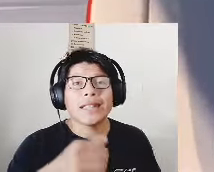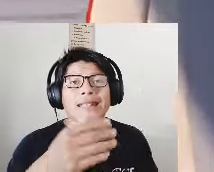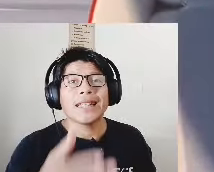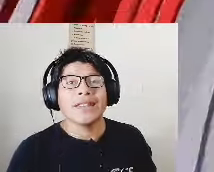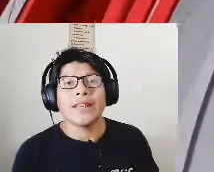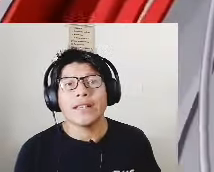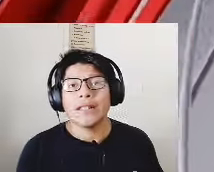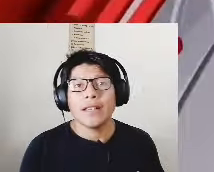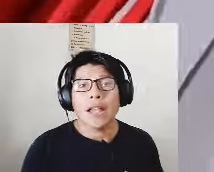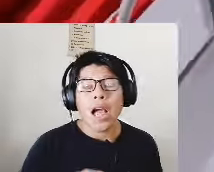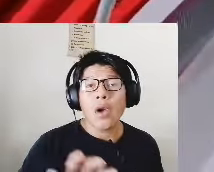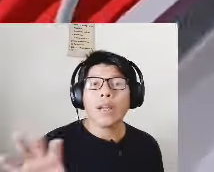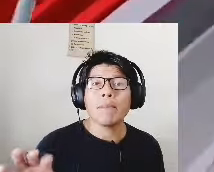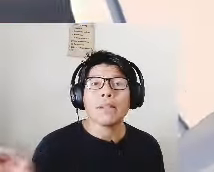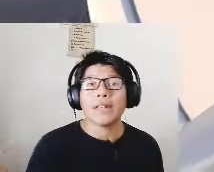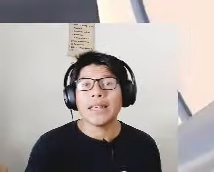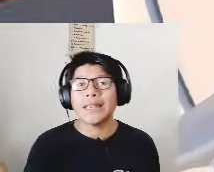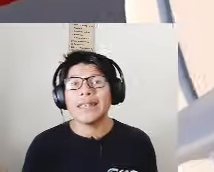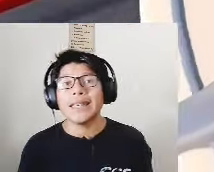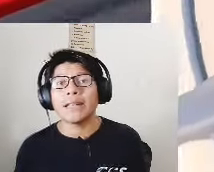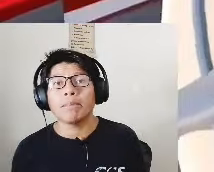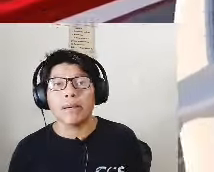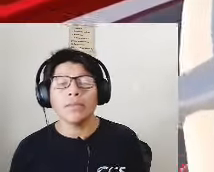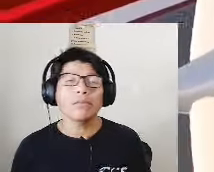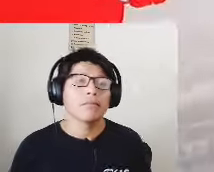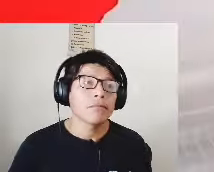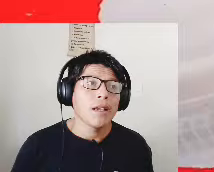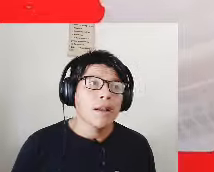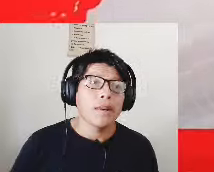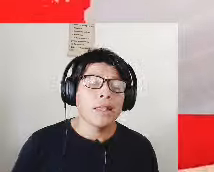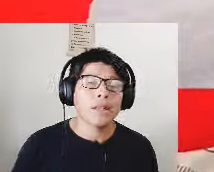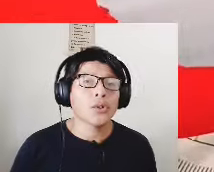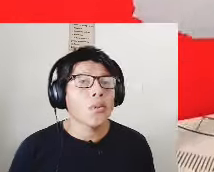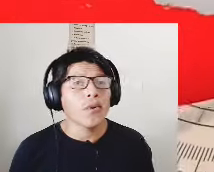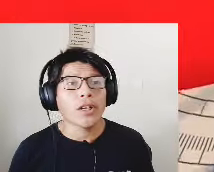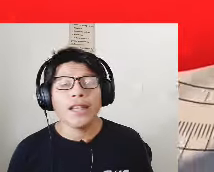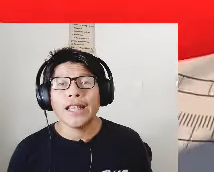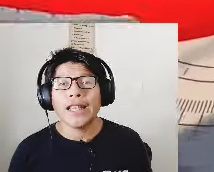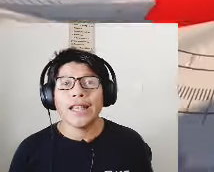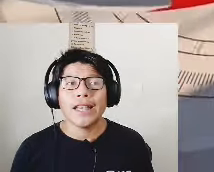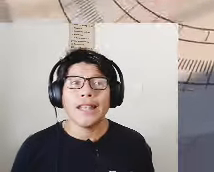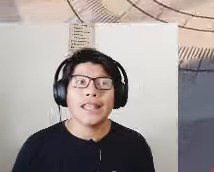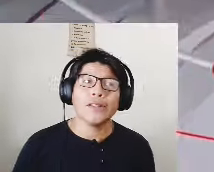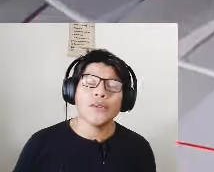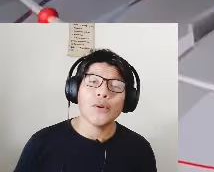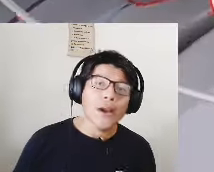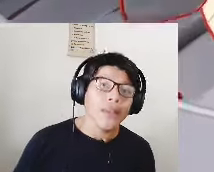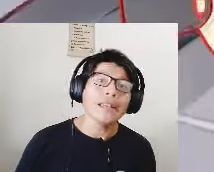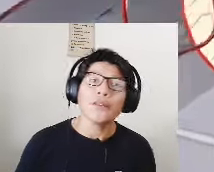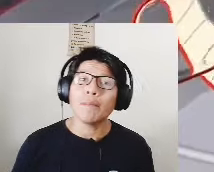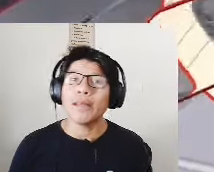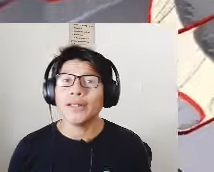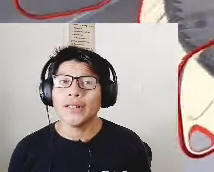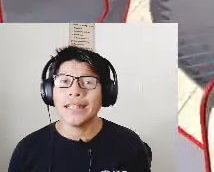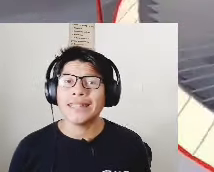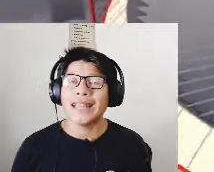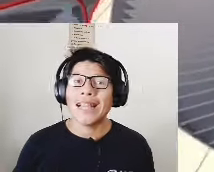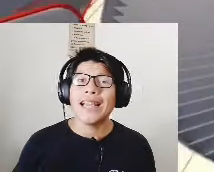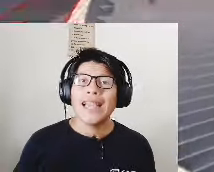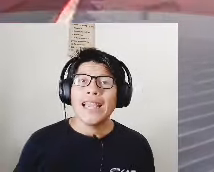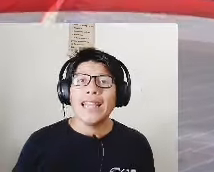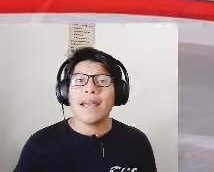ocasión, describir a una persona y decirle tipejo, pues como que eso no va bien de una persona